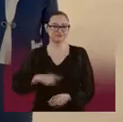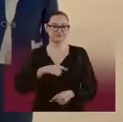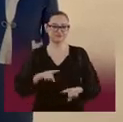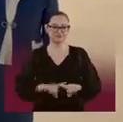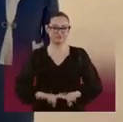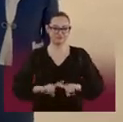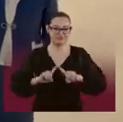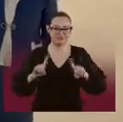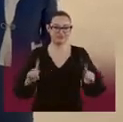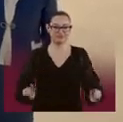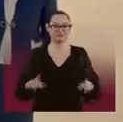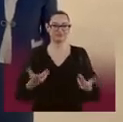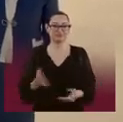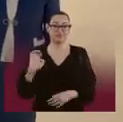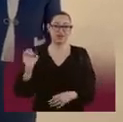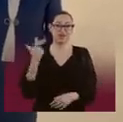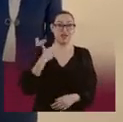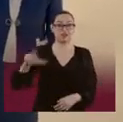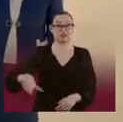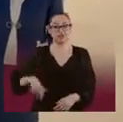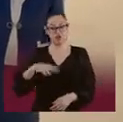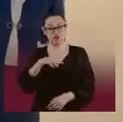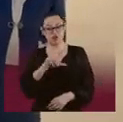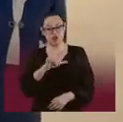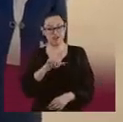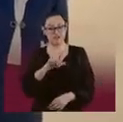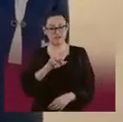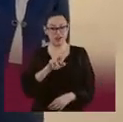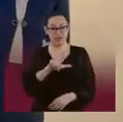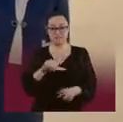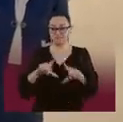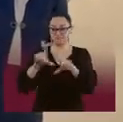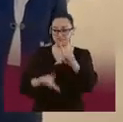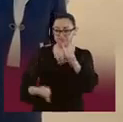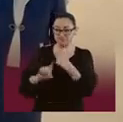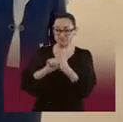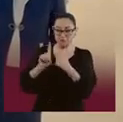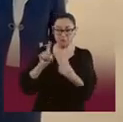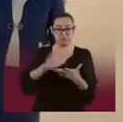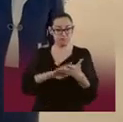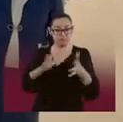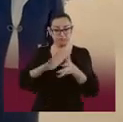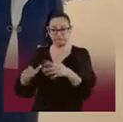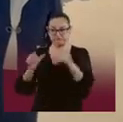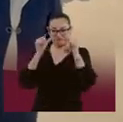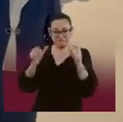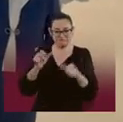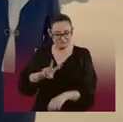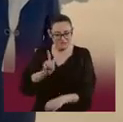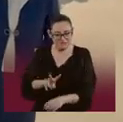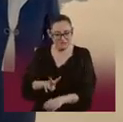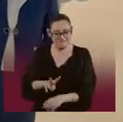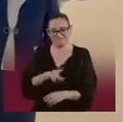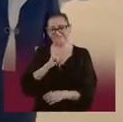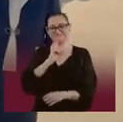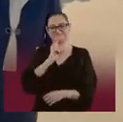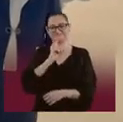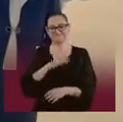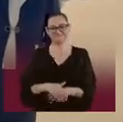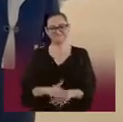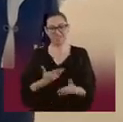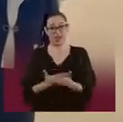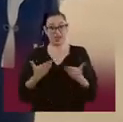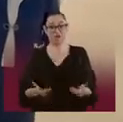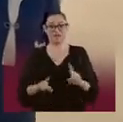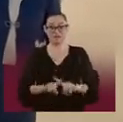No somos iguales. Durante los gobiernos neoliberales no se atendió en realidad el problema de la violencia en nuestro país. Ahora